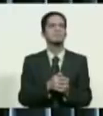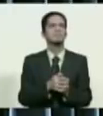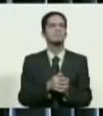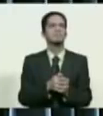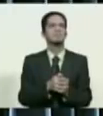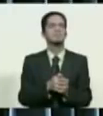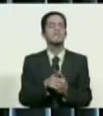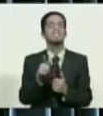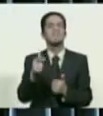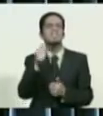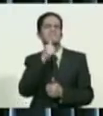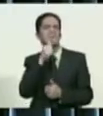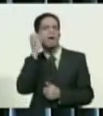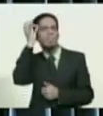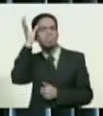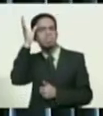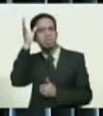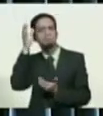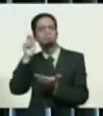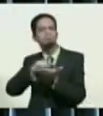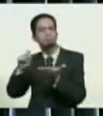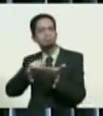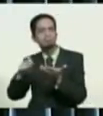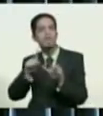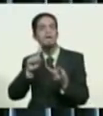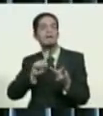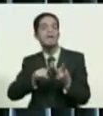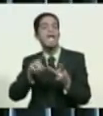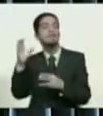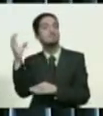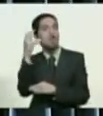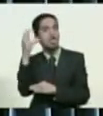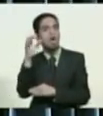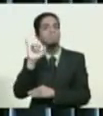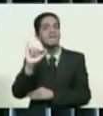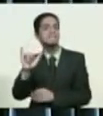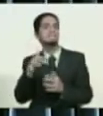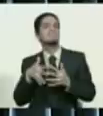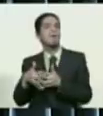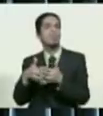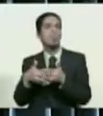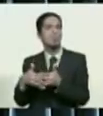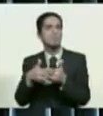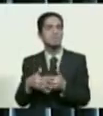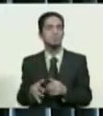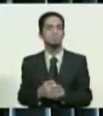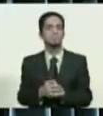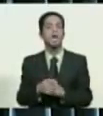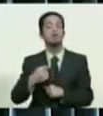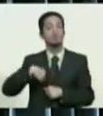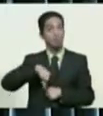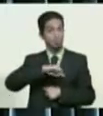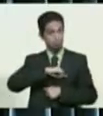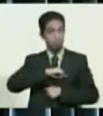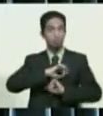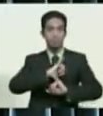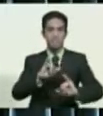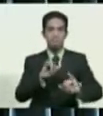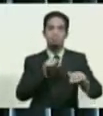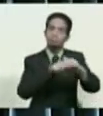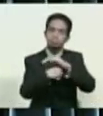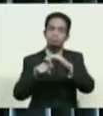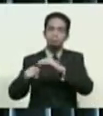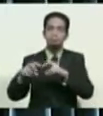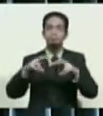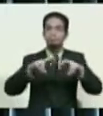República de Colombia y en los Estados Unidos de Norteamérica. Y estamos tras las pistas. Y en las próximas horas